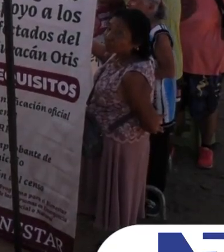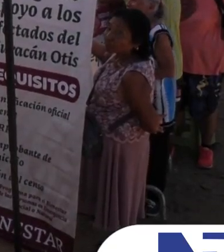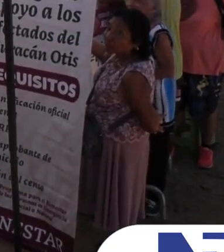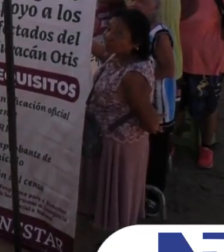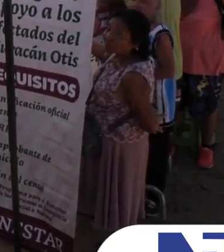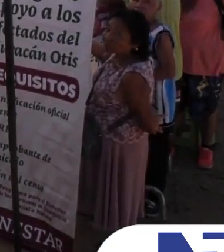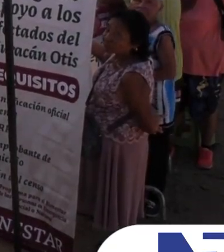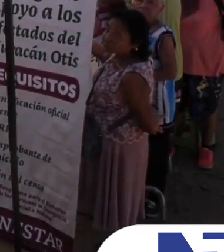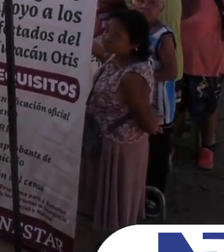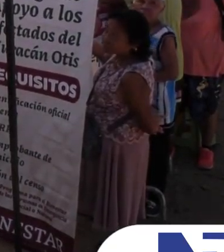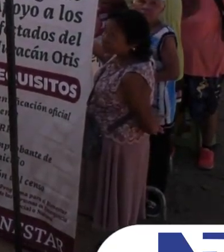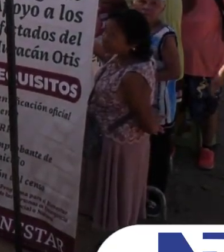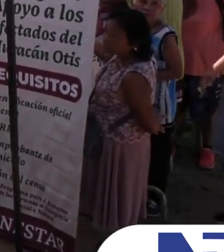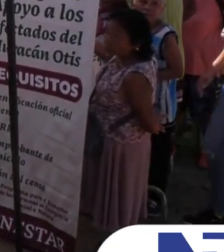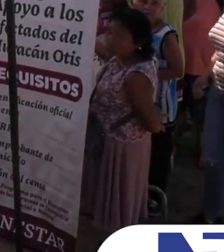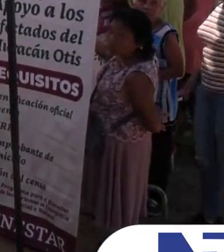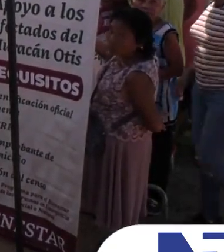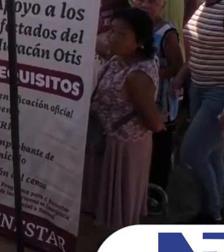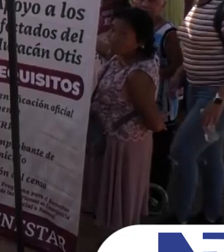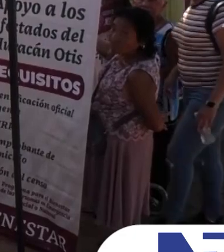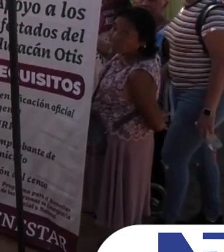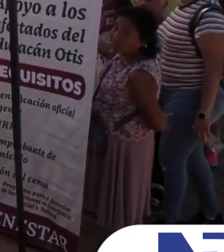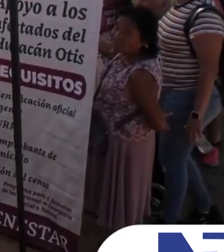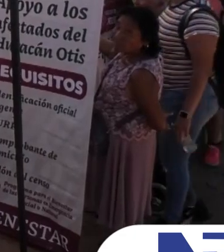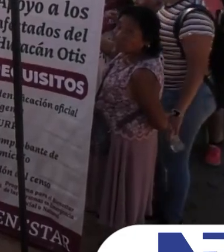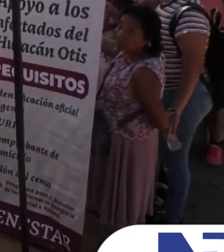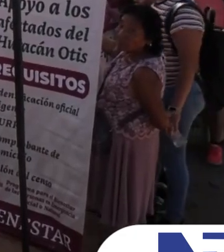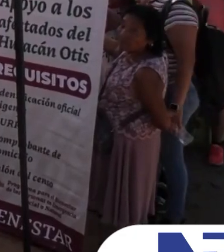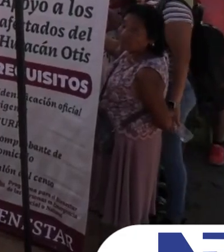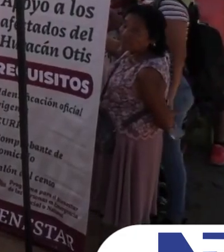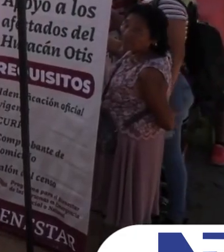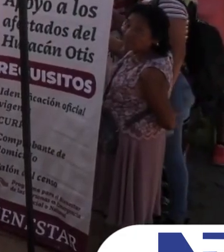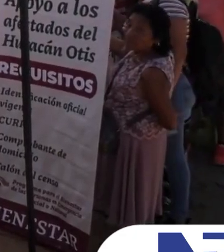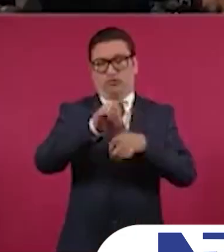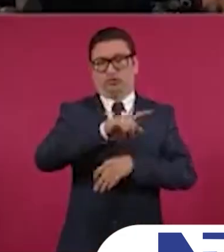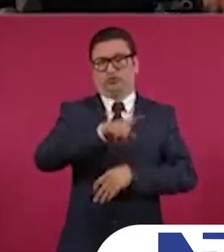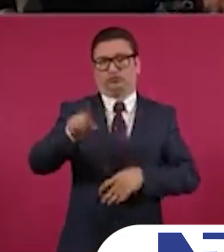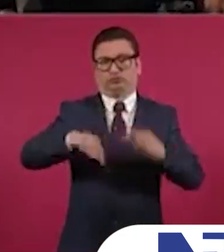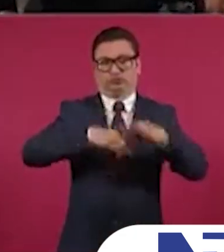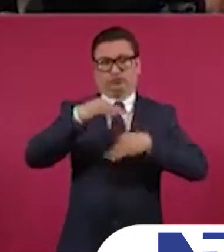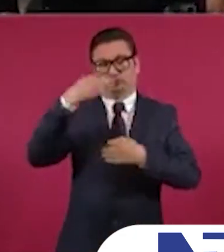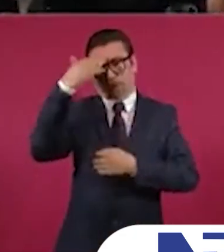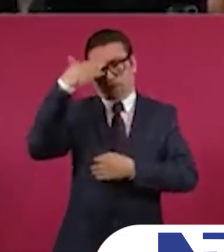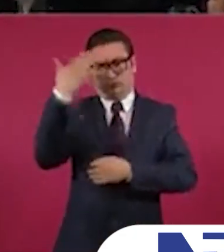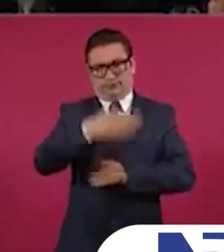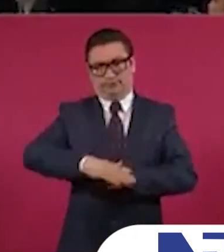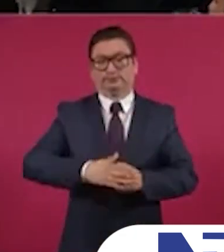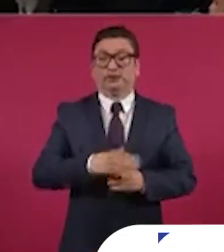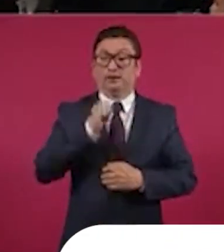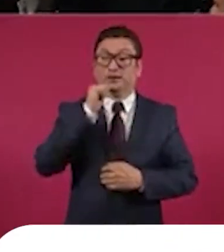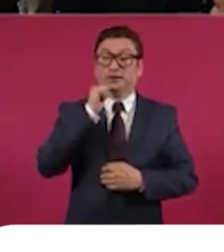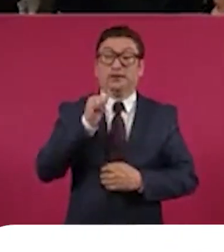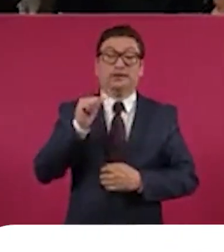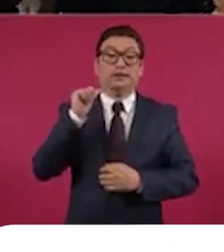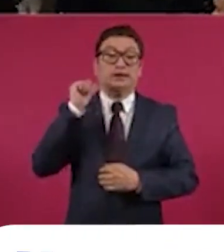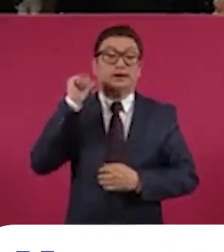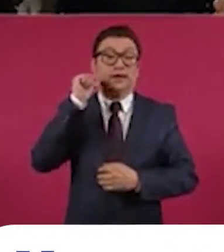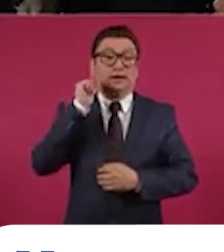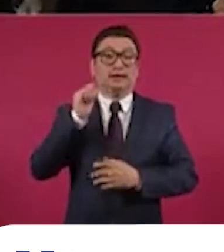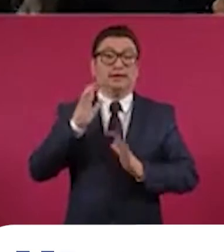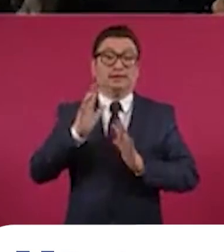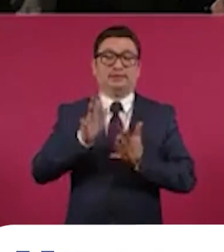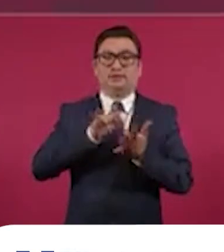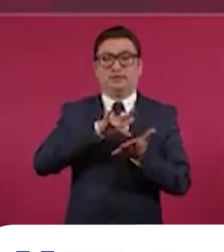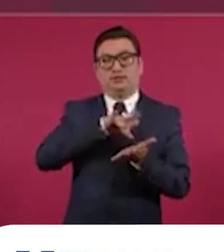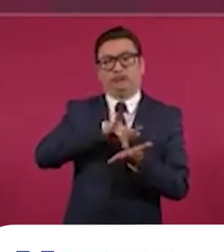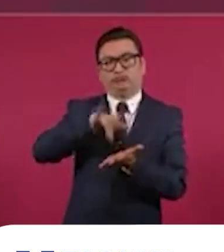a 32,000 personas afectadas por el impacto del huracán Otis en Acapulco. Ayer se entregaron apoyos